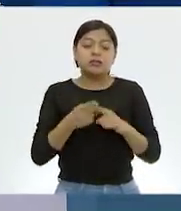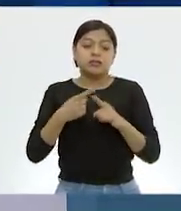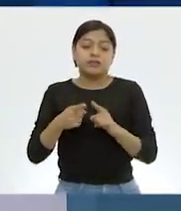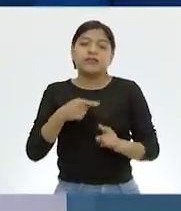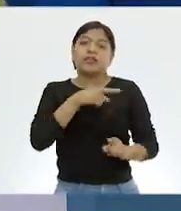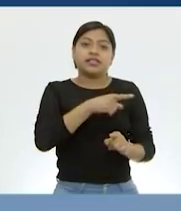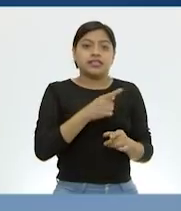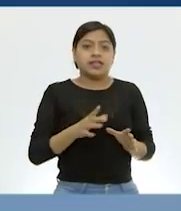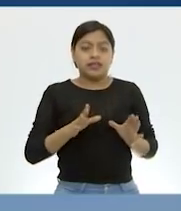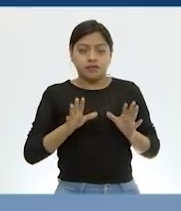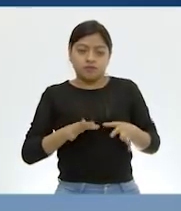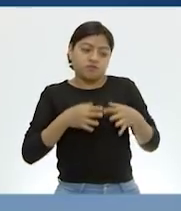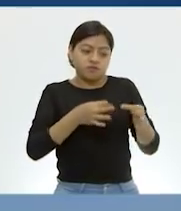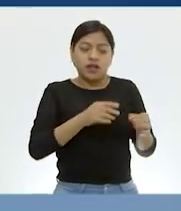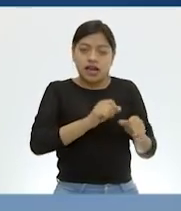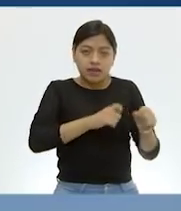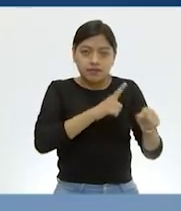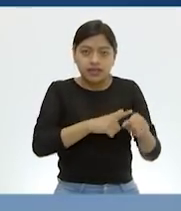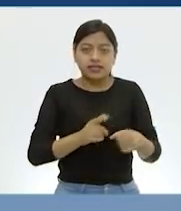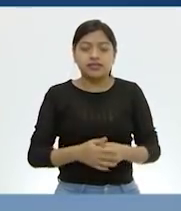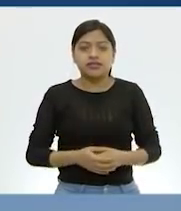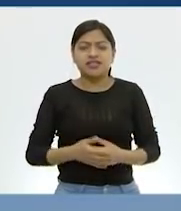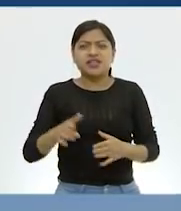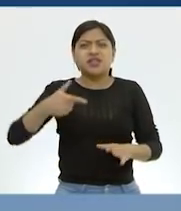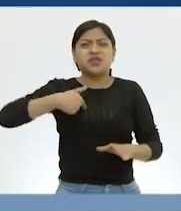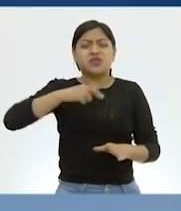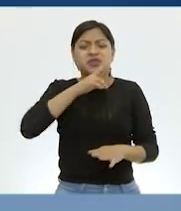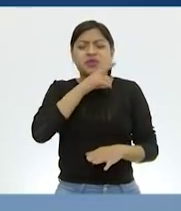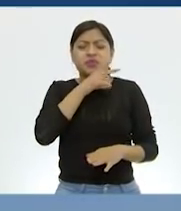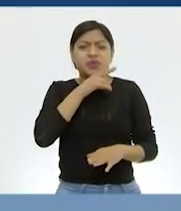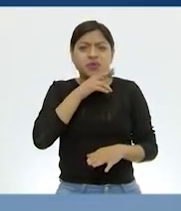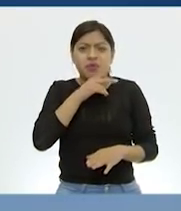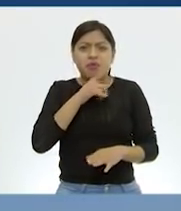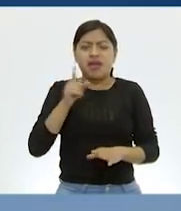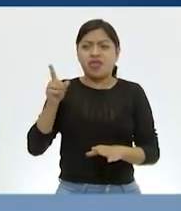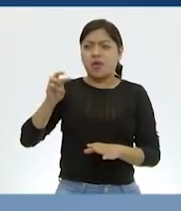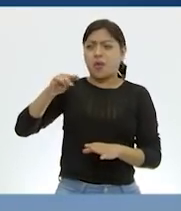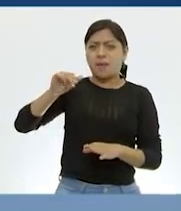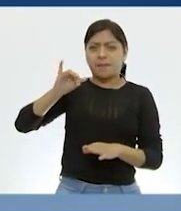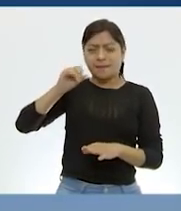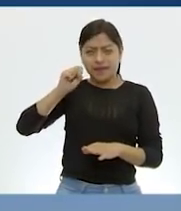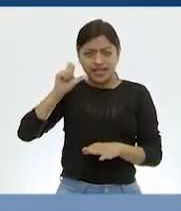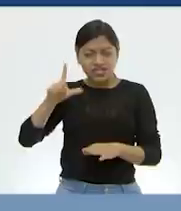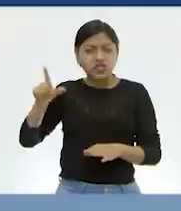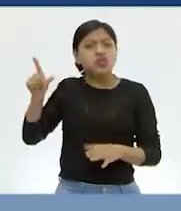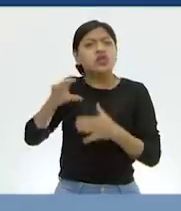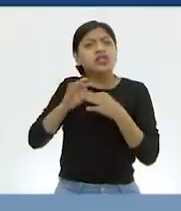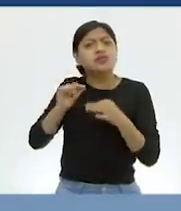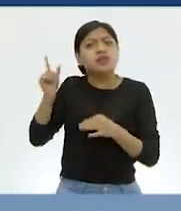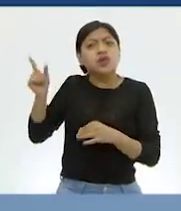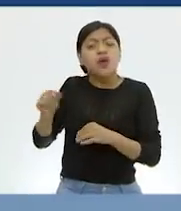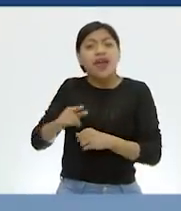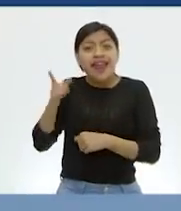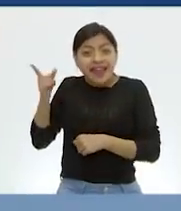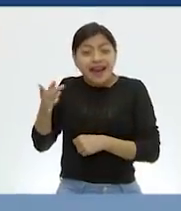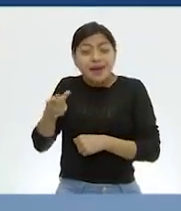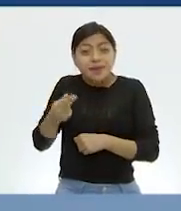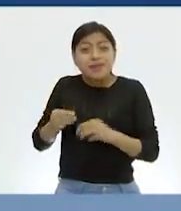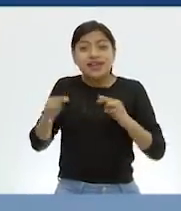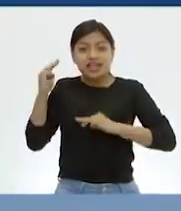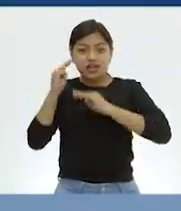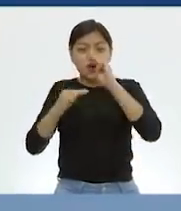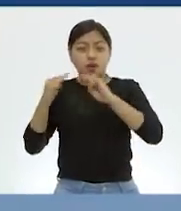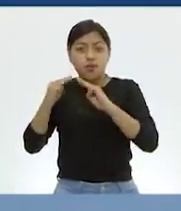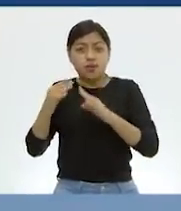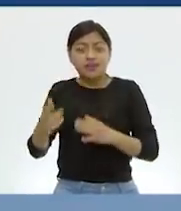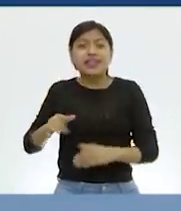endémicas. Maestra, yo me quedé muy preocupado por lo que Marisol comentó en su registro, que el perrito de la